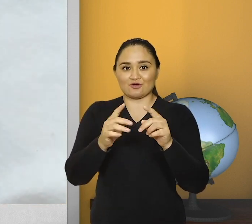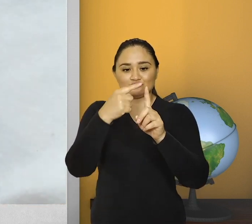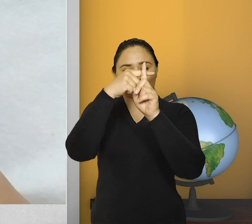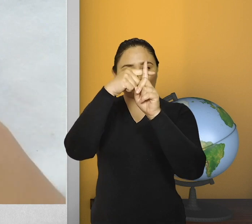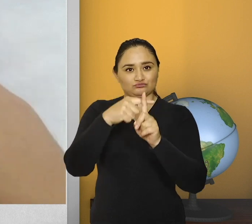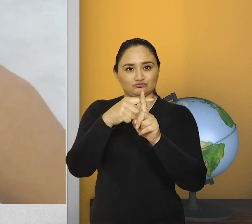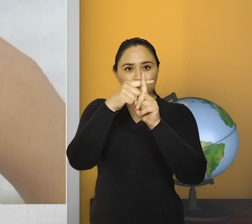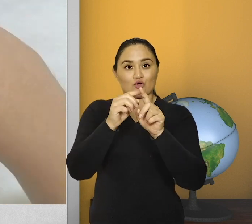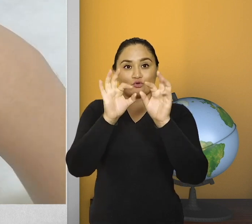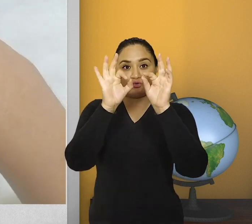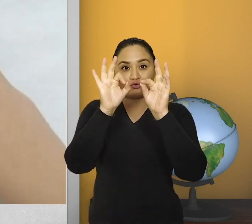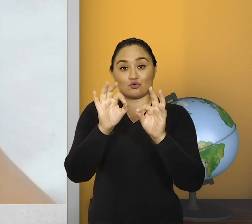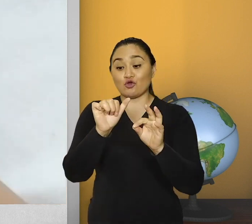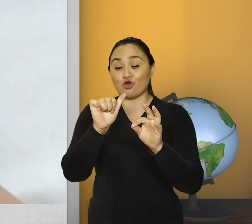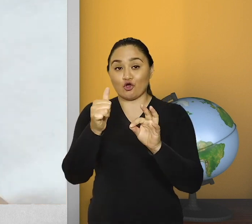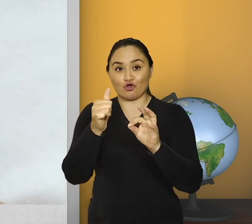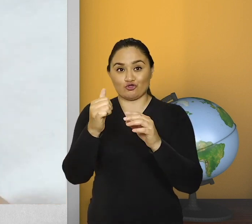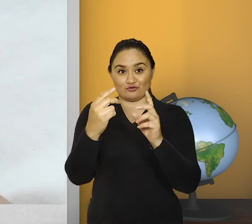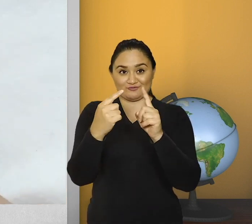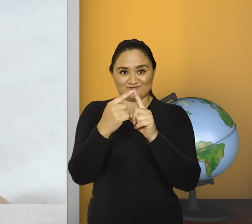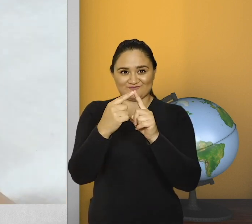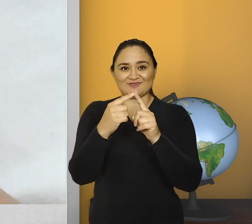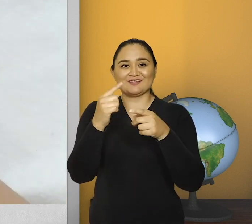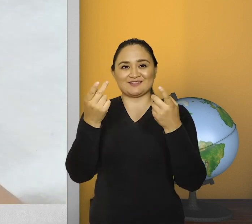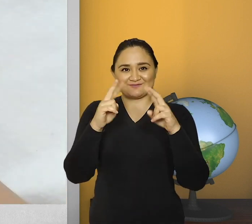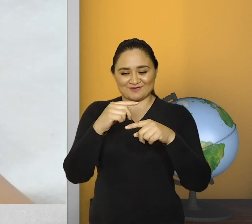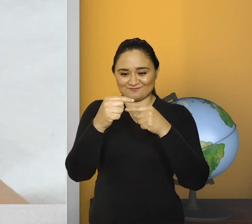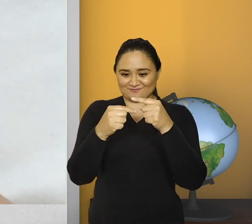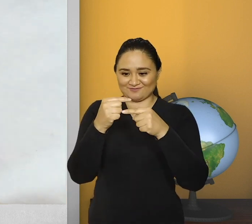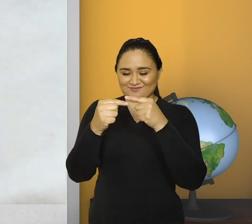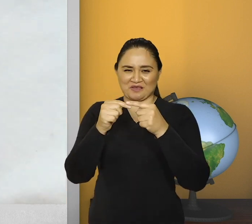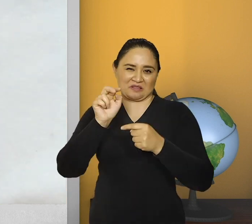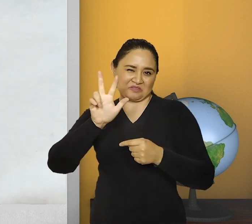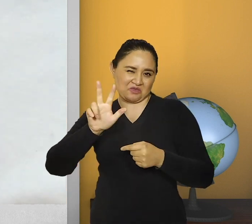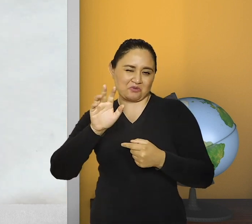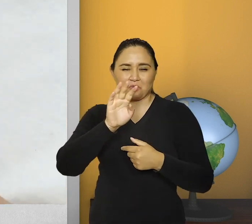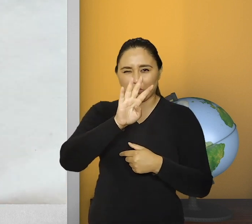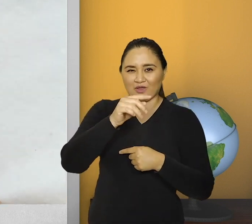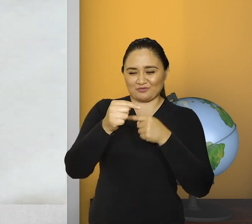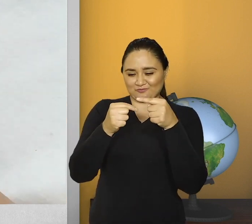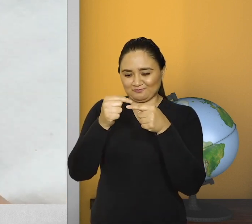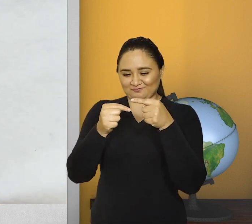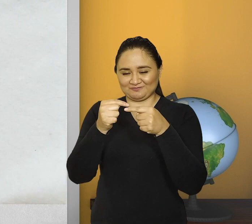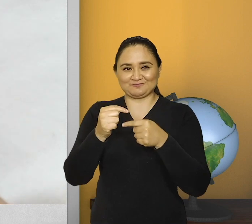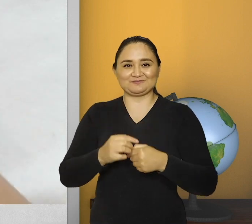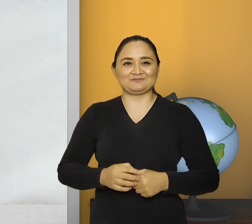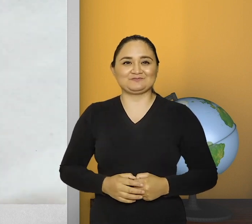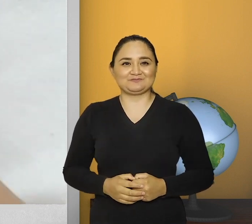centrado justamente donde está el otro, y lo enrollamos de 3 a 4 vueltas